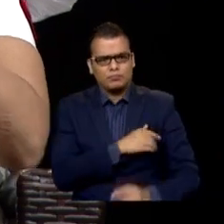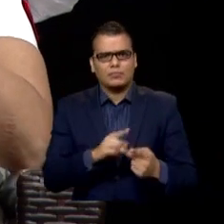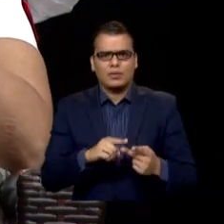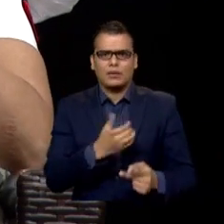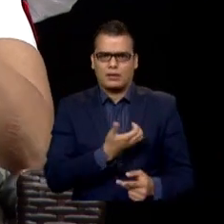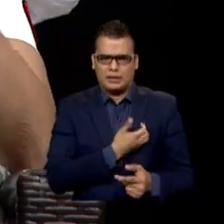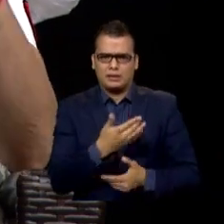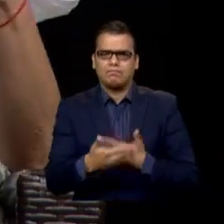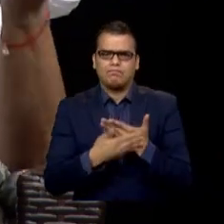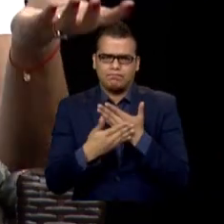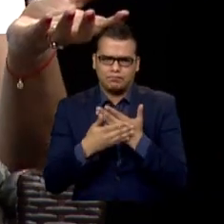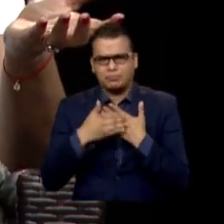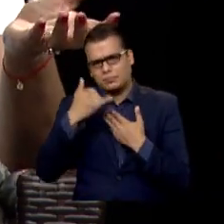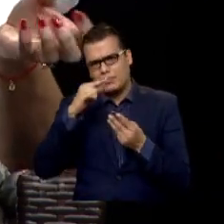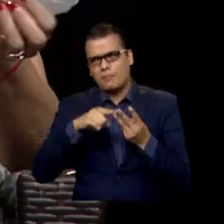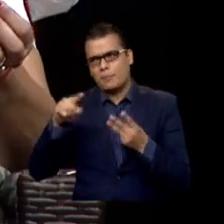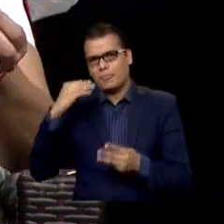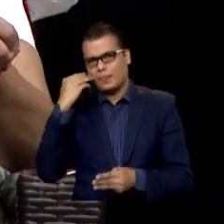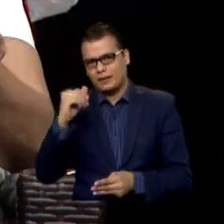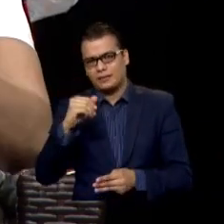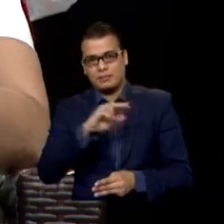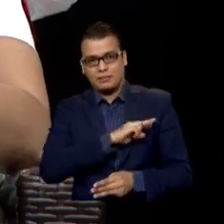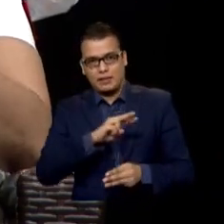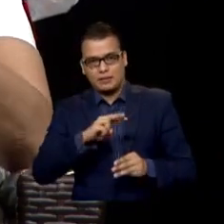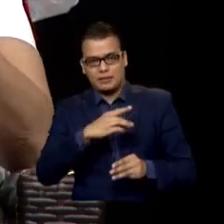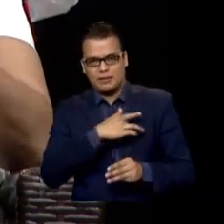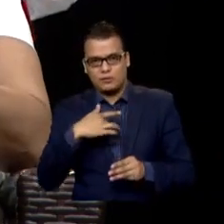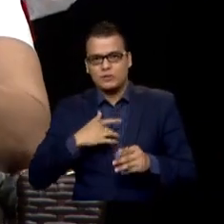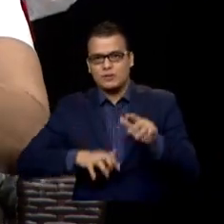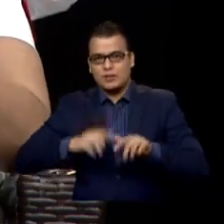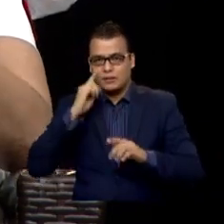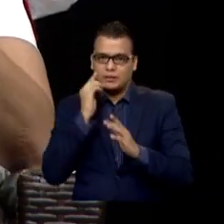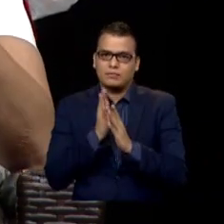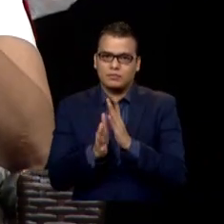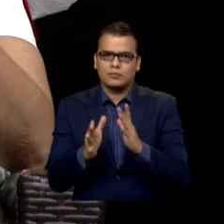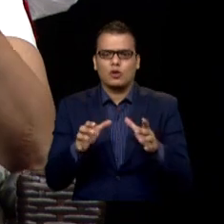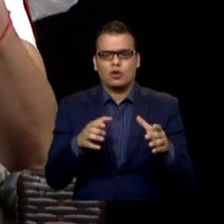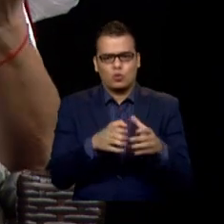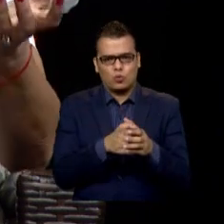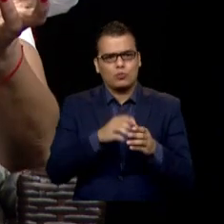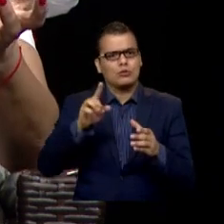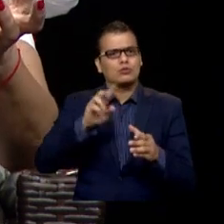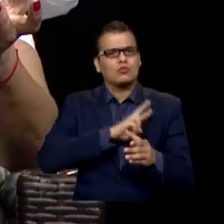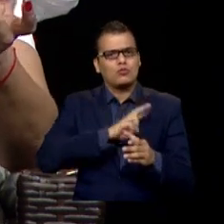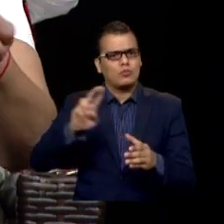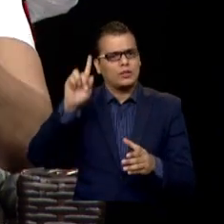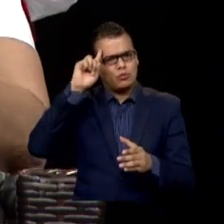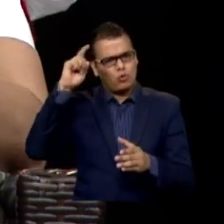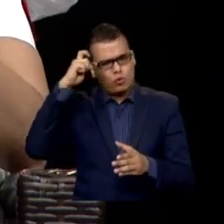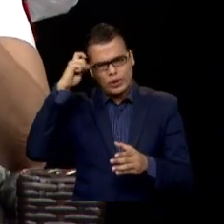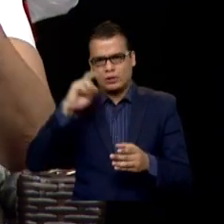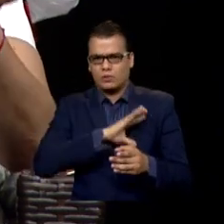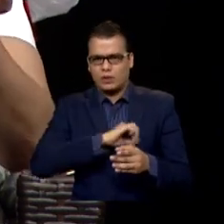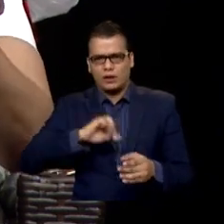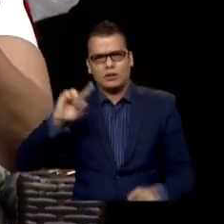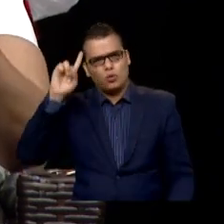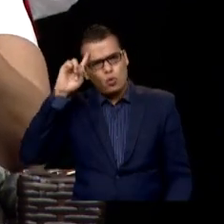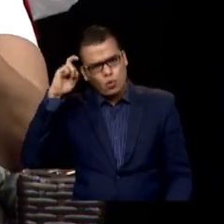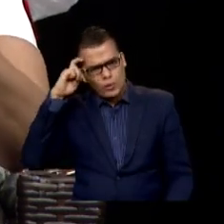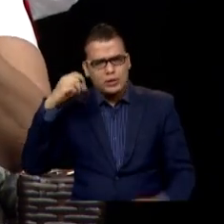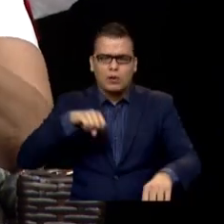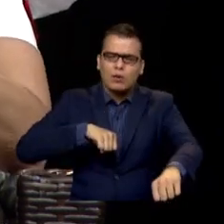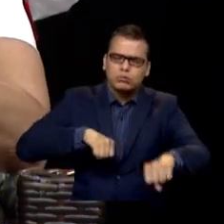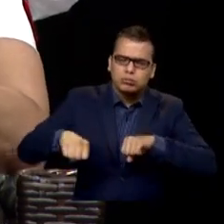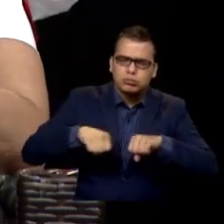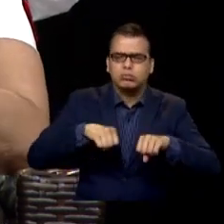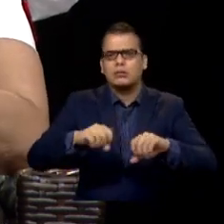la doctora Lesmes, por más acciones que tengamos desde el gobierno municipal, departamental, a nivel nacional, no podemos ir más